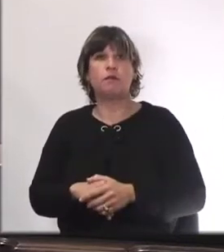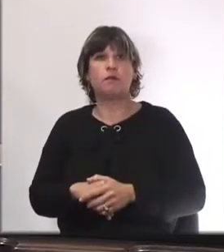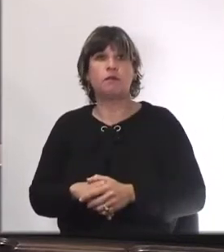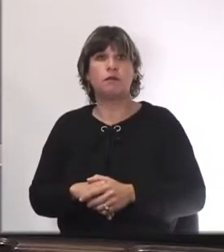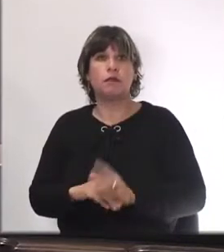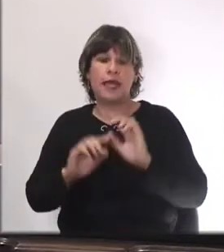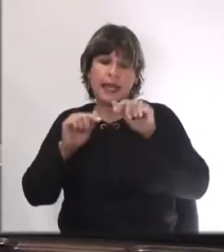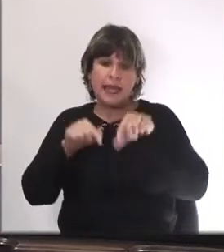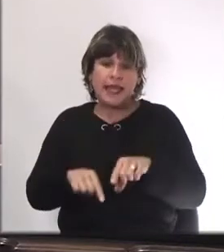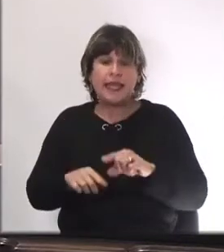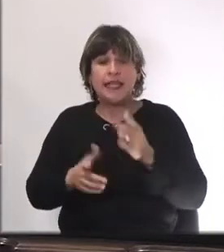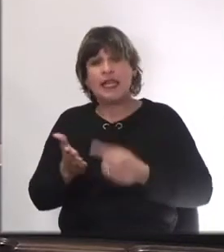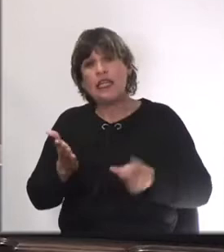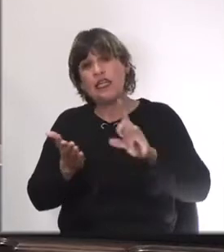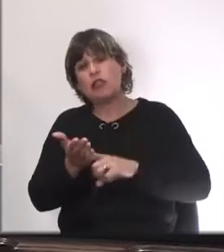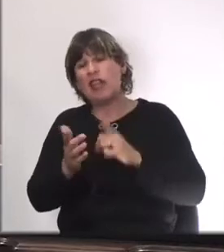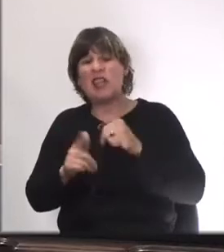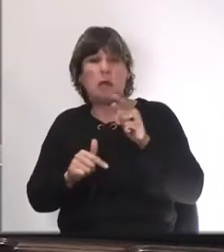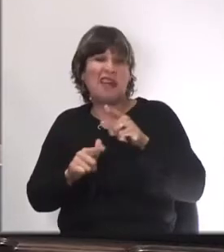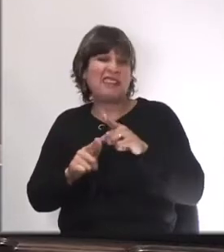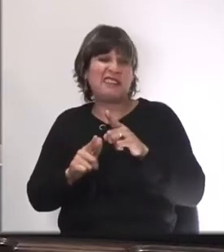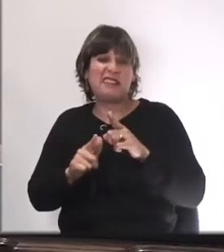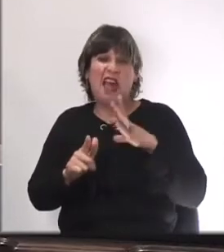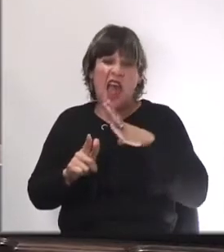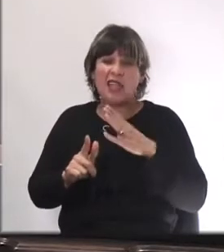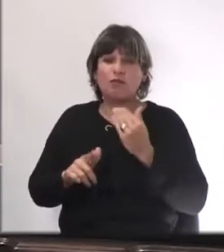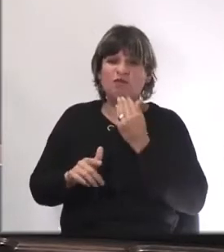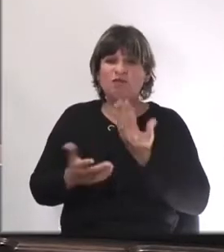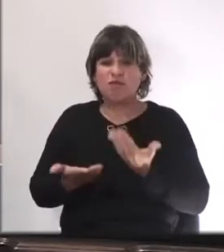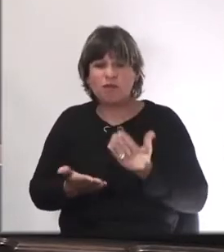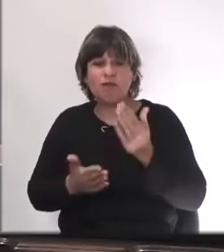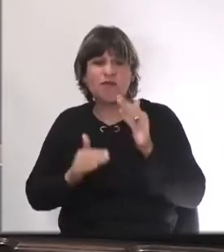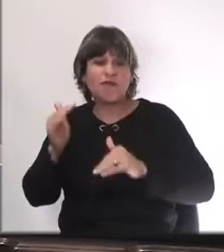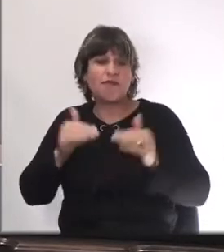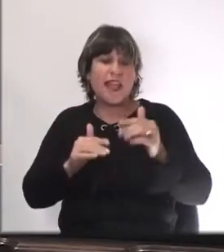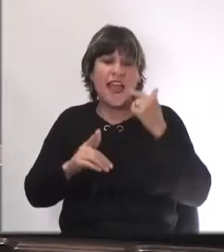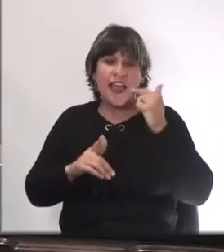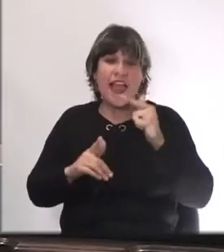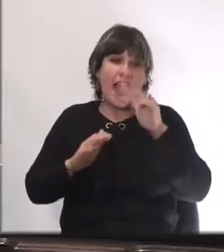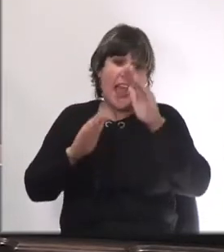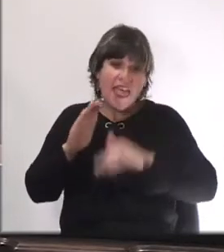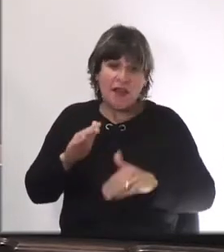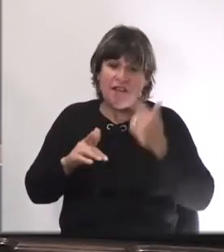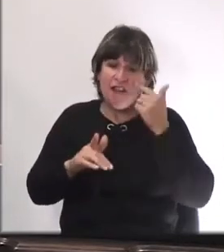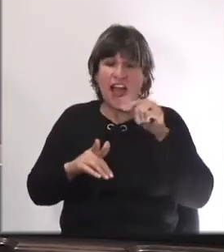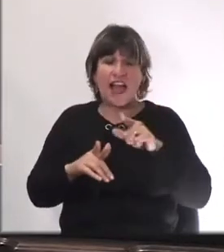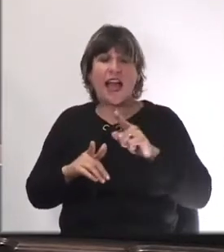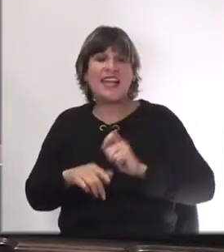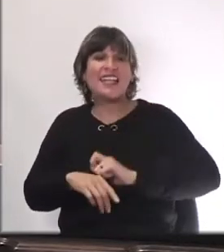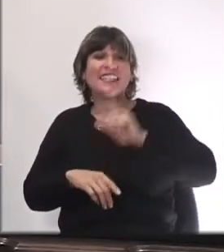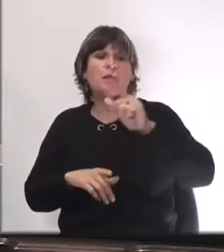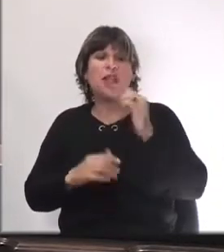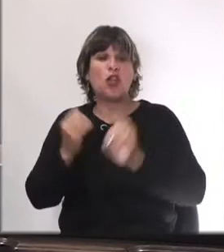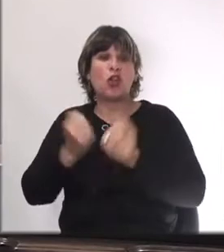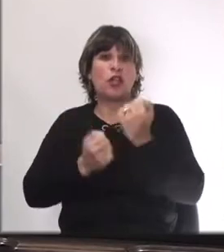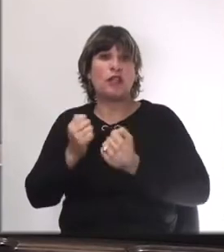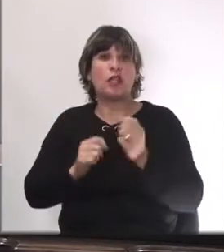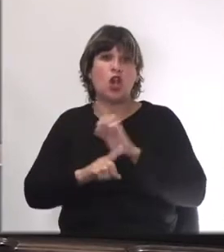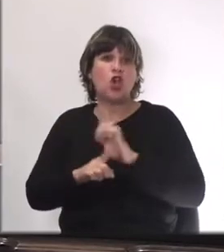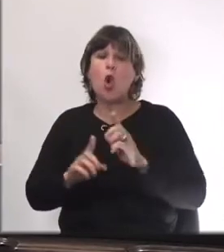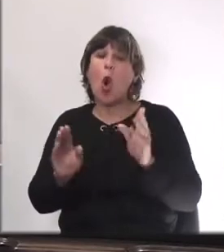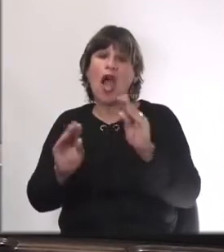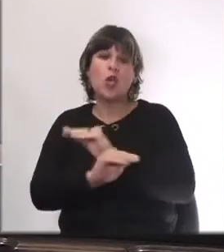Y en esto además hay inconsistencias, o sea, pese al ajuste de la baja en la proyección de crecimiento de la economía, no hay un